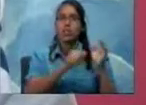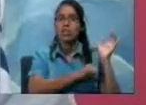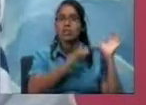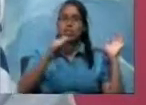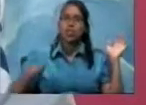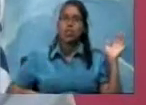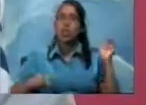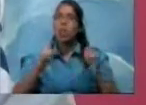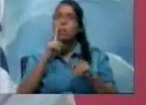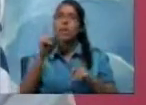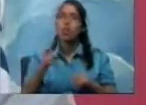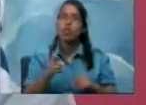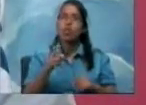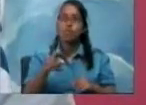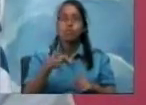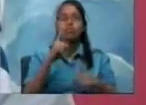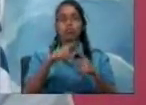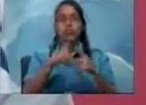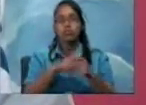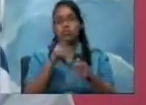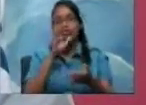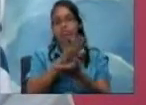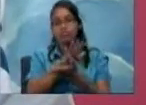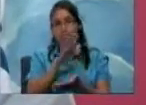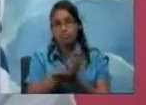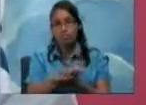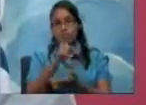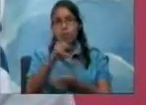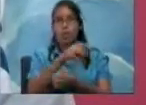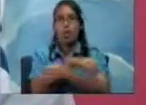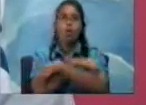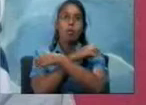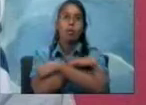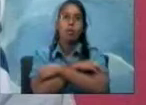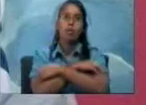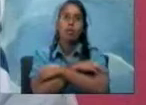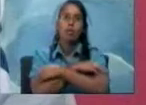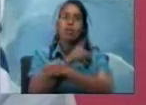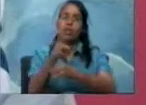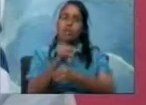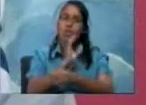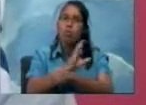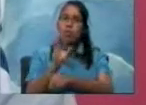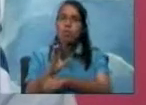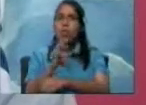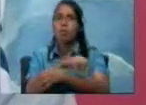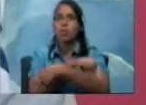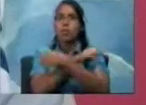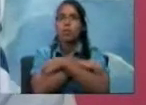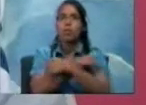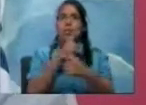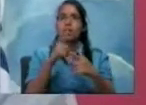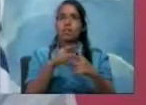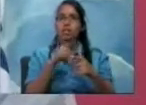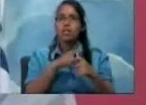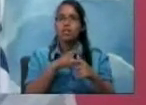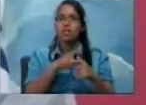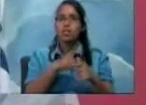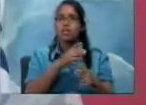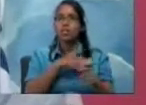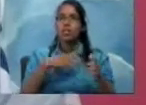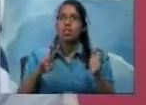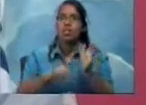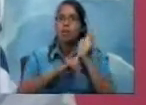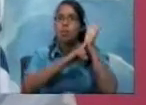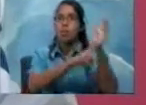Pedro le dice a Pedro mire bueno apacienta mis ovejas apacienta Las ovejas esto quiere decir Demuéstralo Si tú dices que me